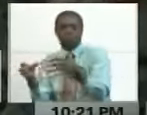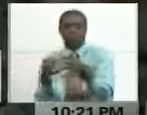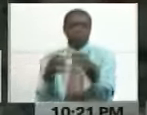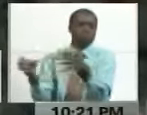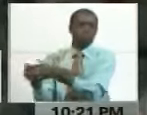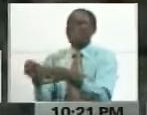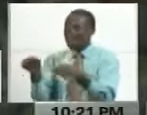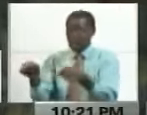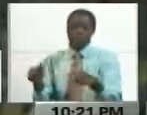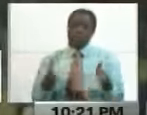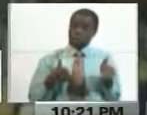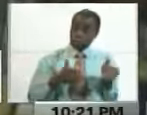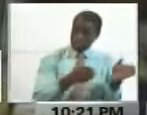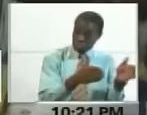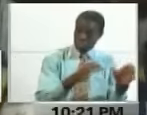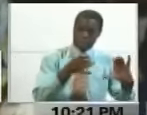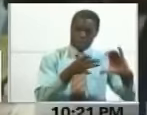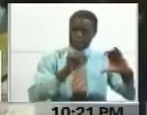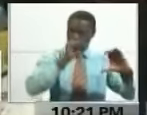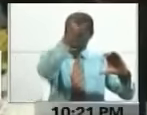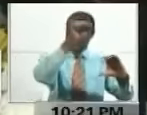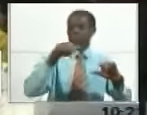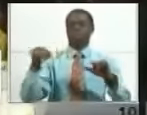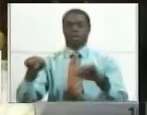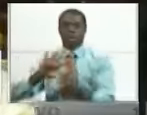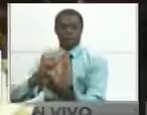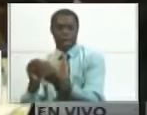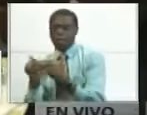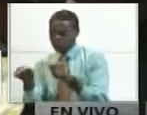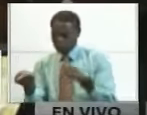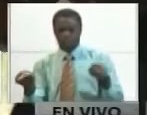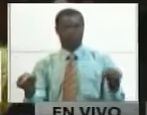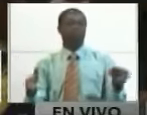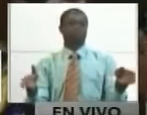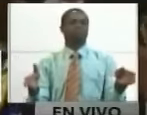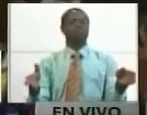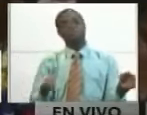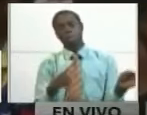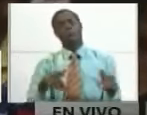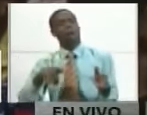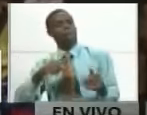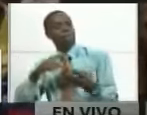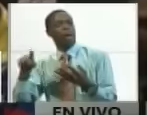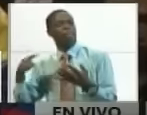eso, que busquemos mil caminos. El próximo,